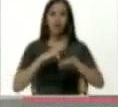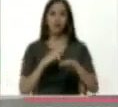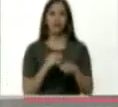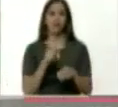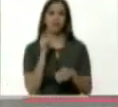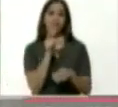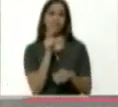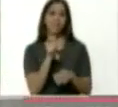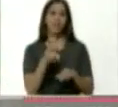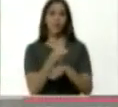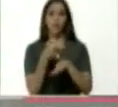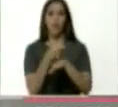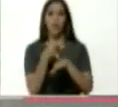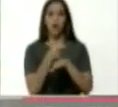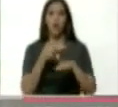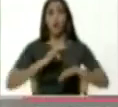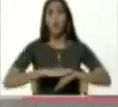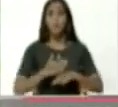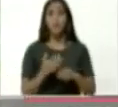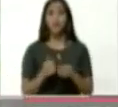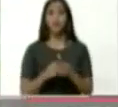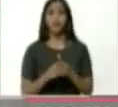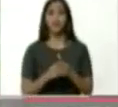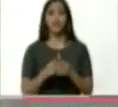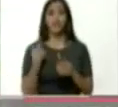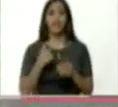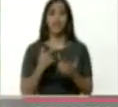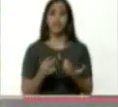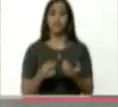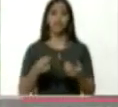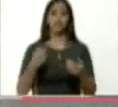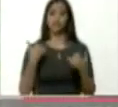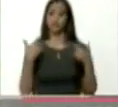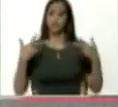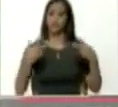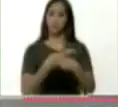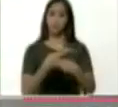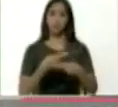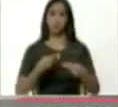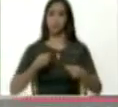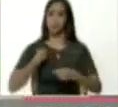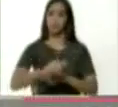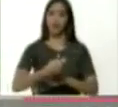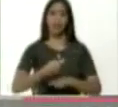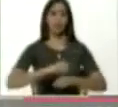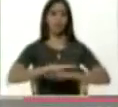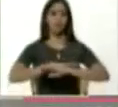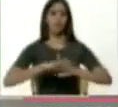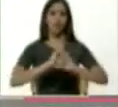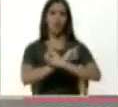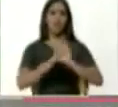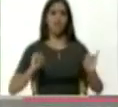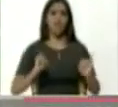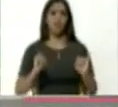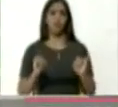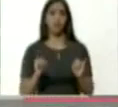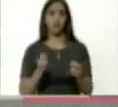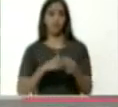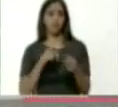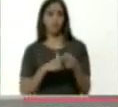gobierno tenía cortado recursos federales que, segundo su